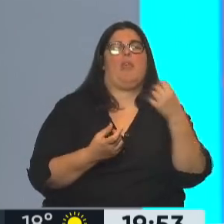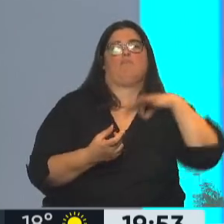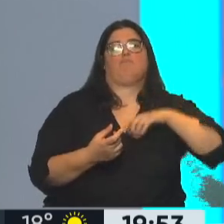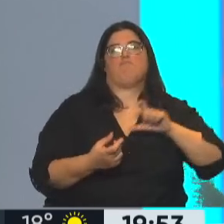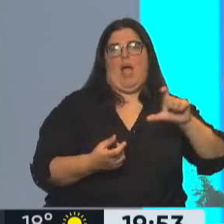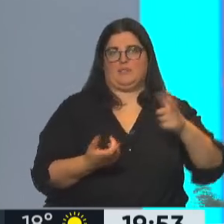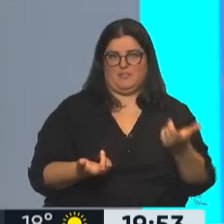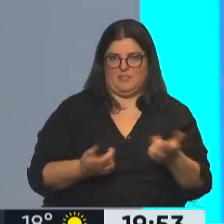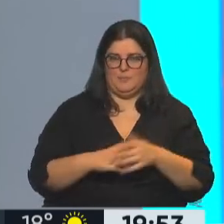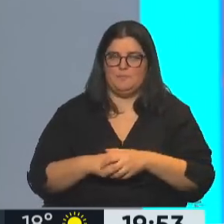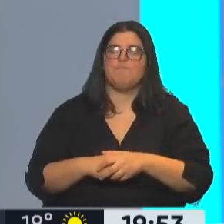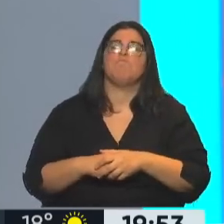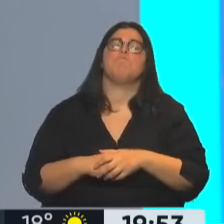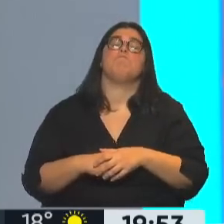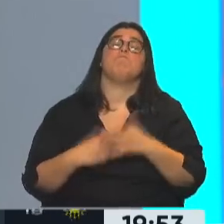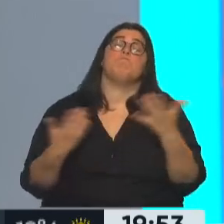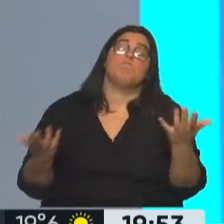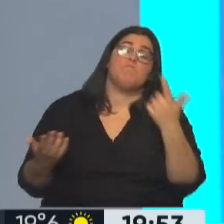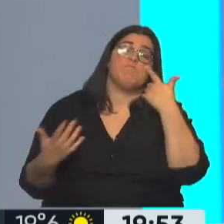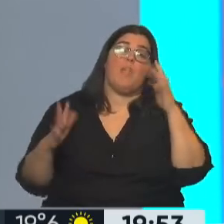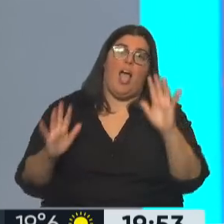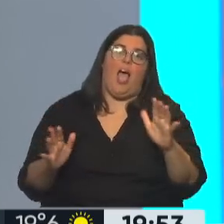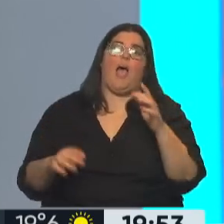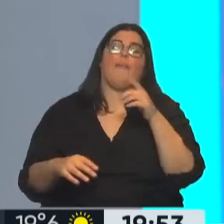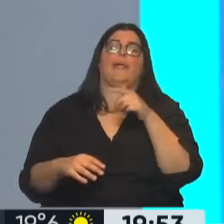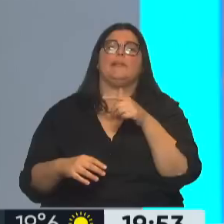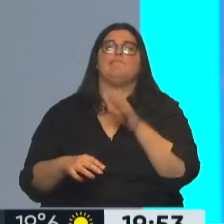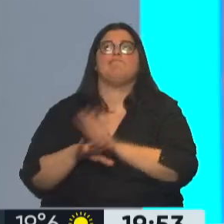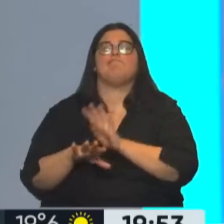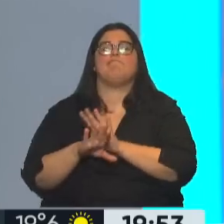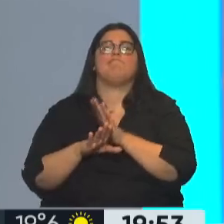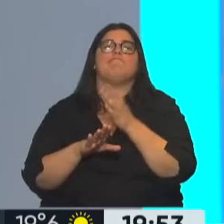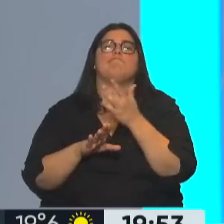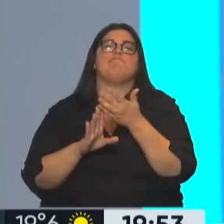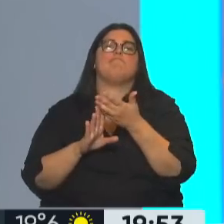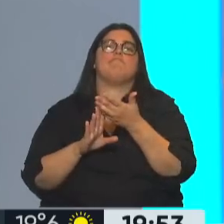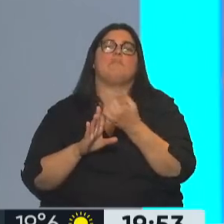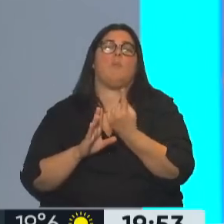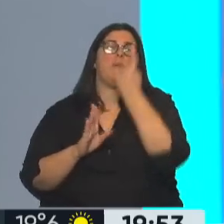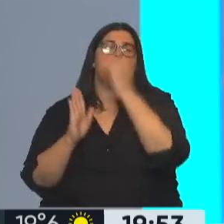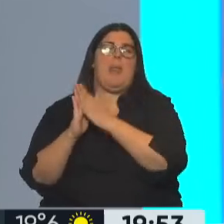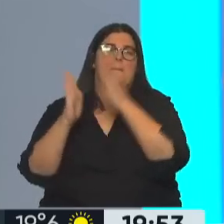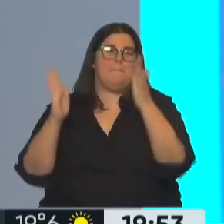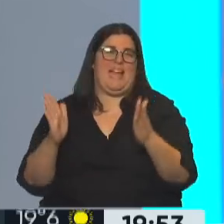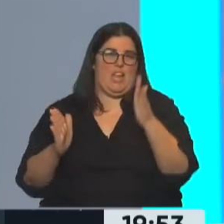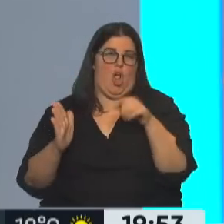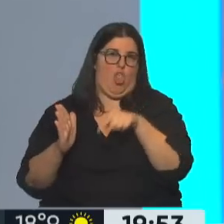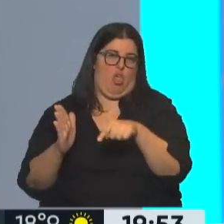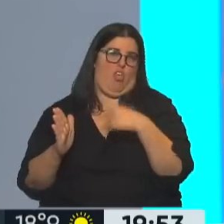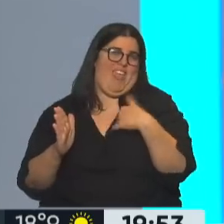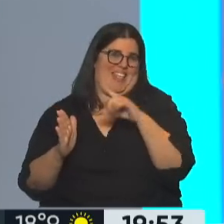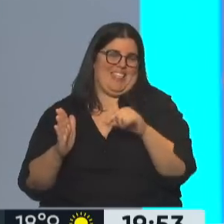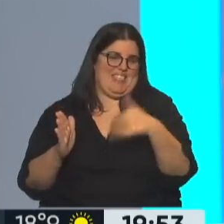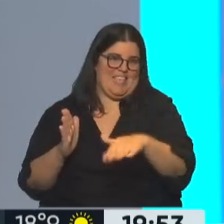En algún momento, la Argentina, en el camino, en el primer periodo, la Argentina lo que tiene que conseguir